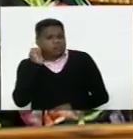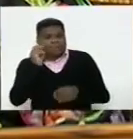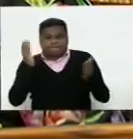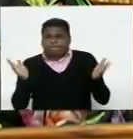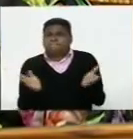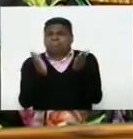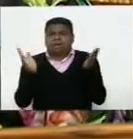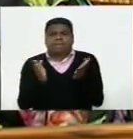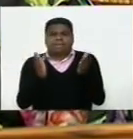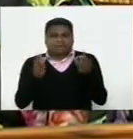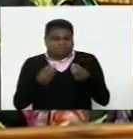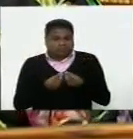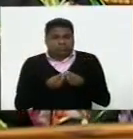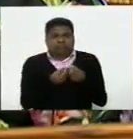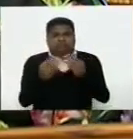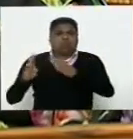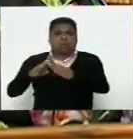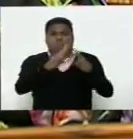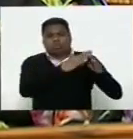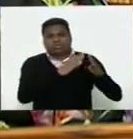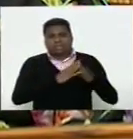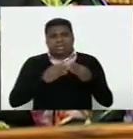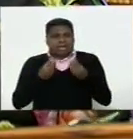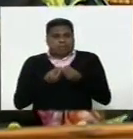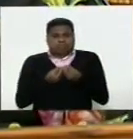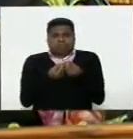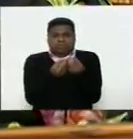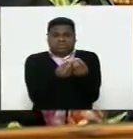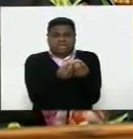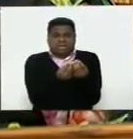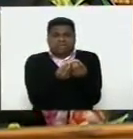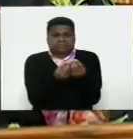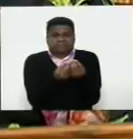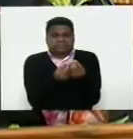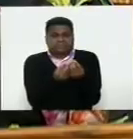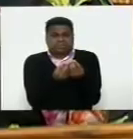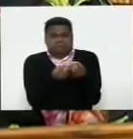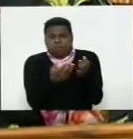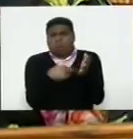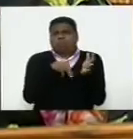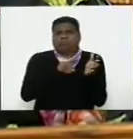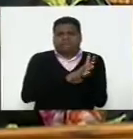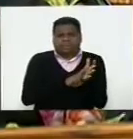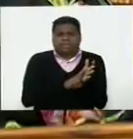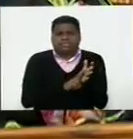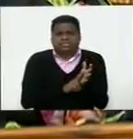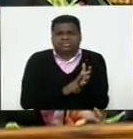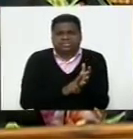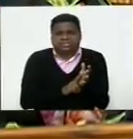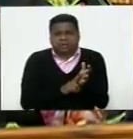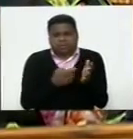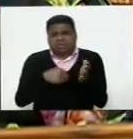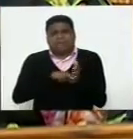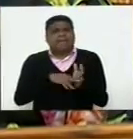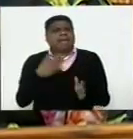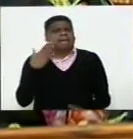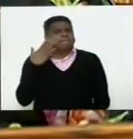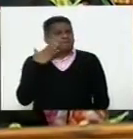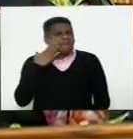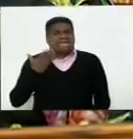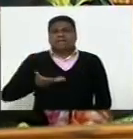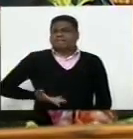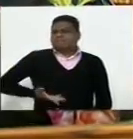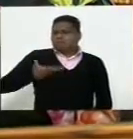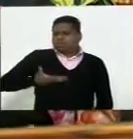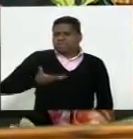a las mujeres gestantes con el fin de rescatar el protagonismo de las madres, las recién nacidas,